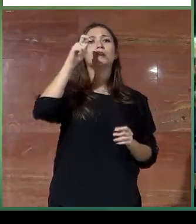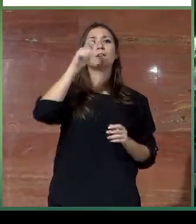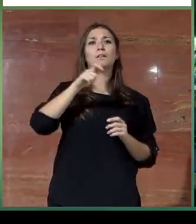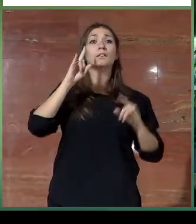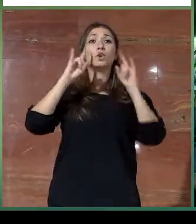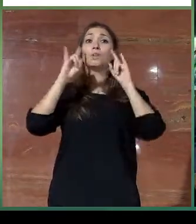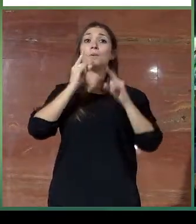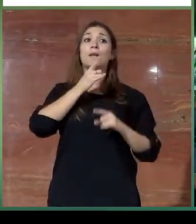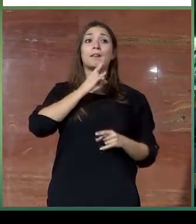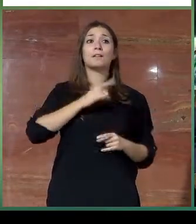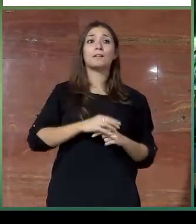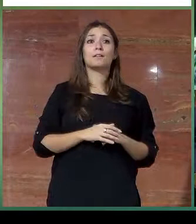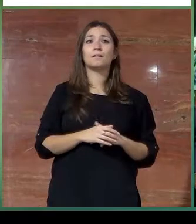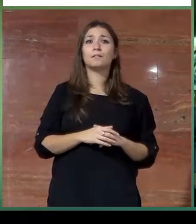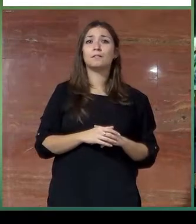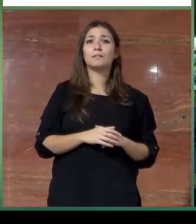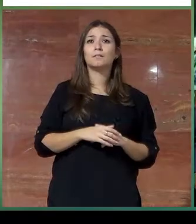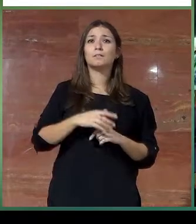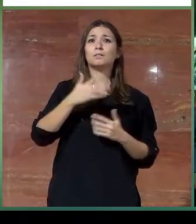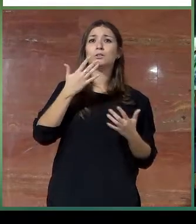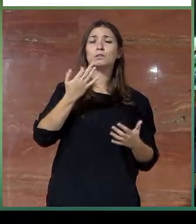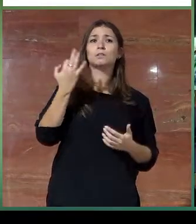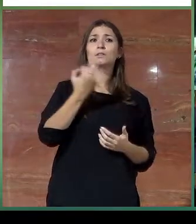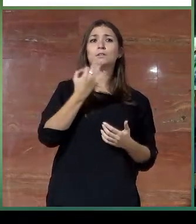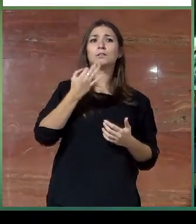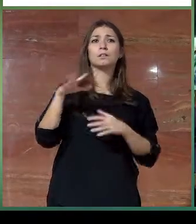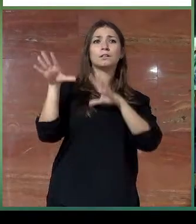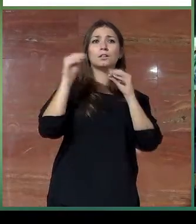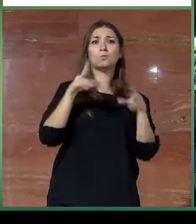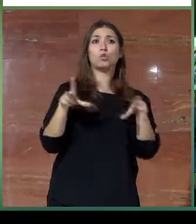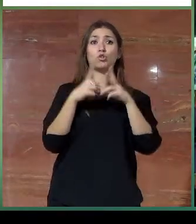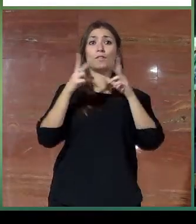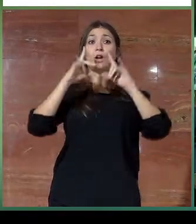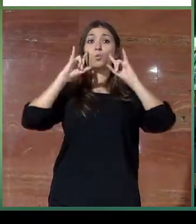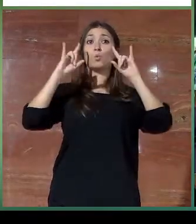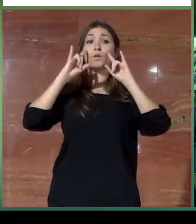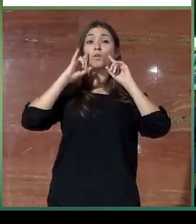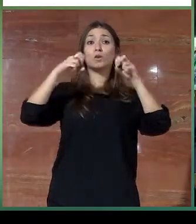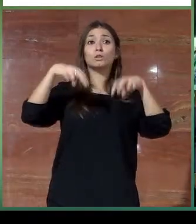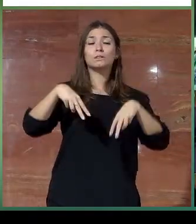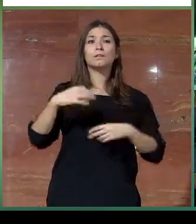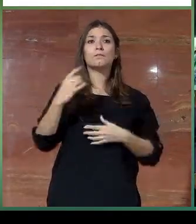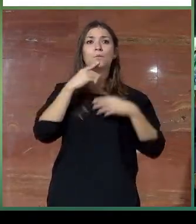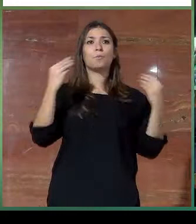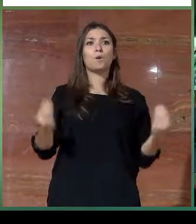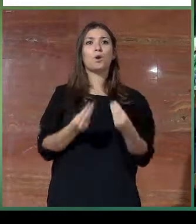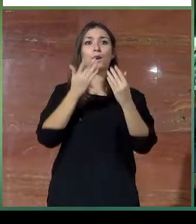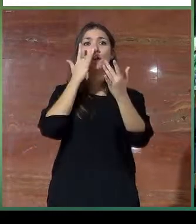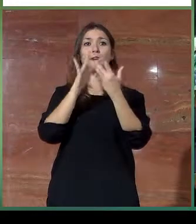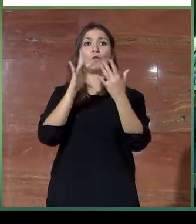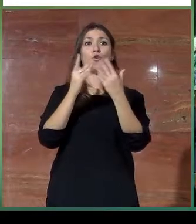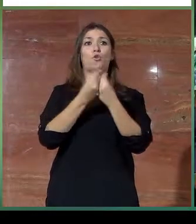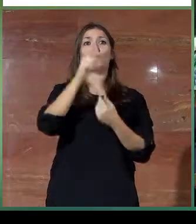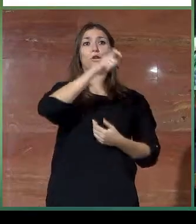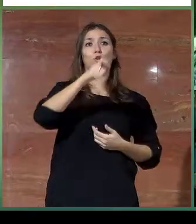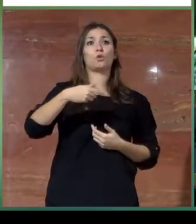se tratase. Porque creemos que una sociedad sin ruido mejora tanto las relaciones con las personas,